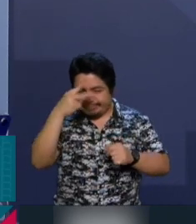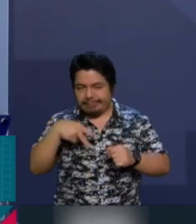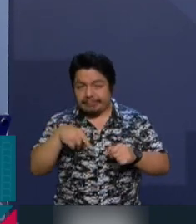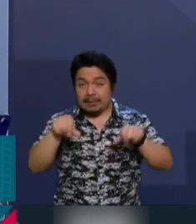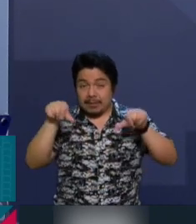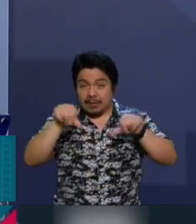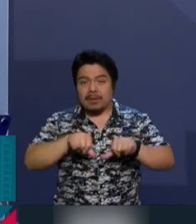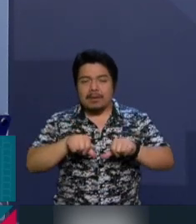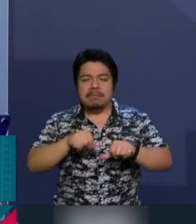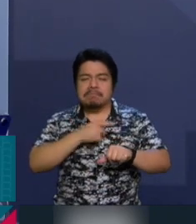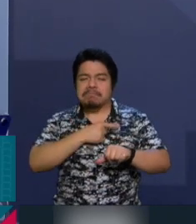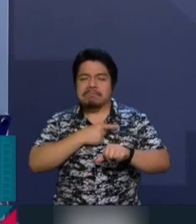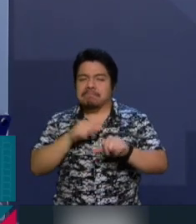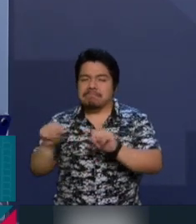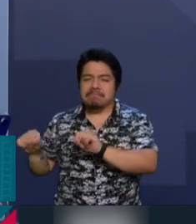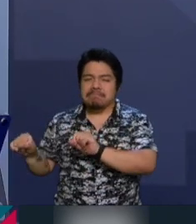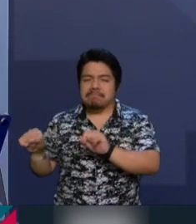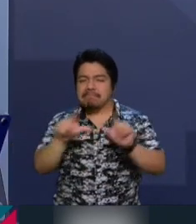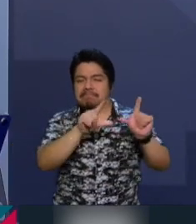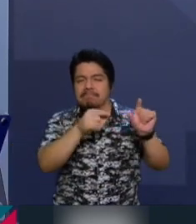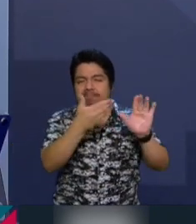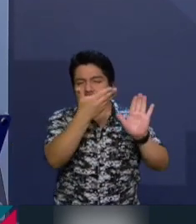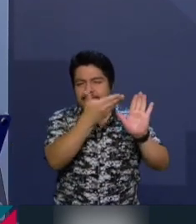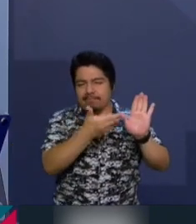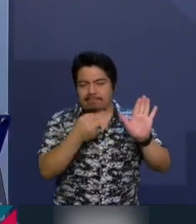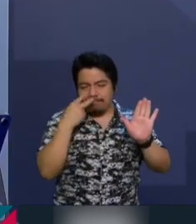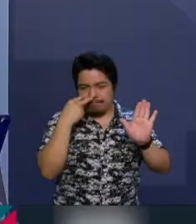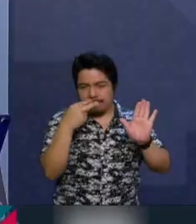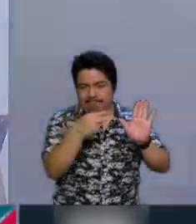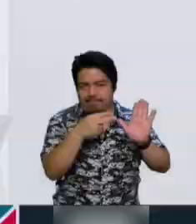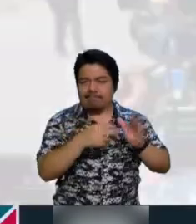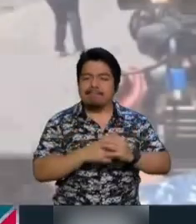hoy dejaré que las imágenes hablen por sí solas. Veamos.